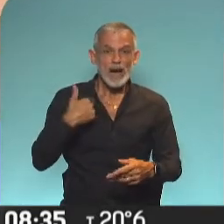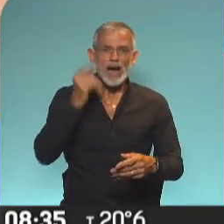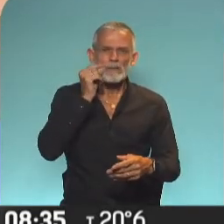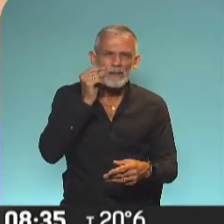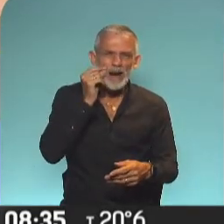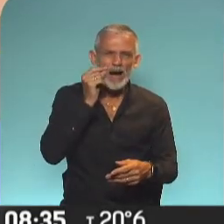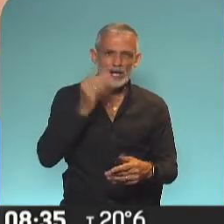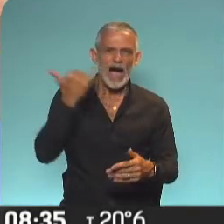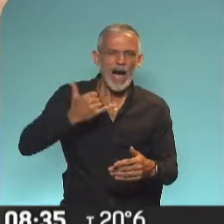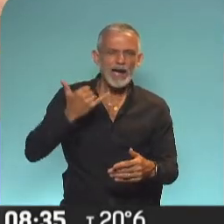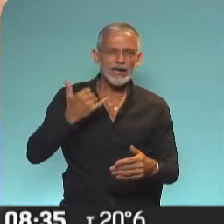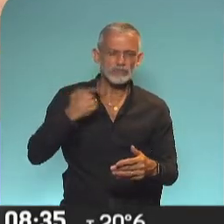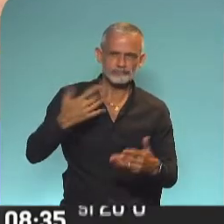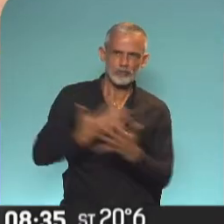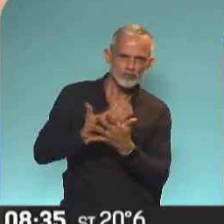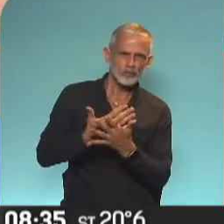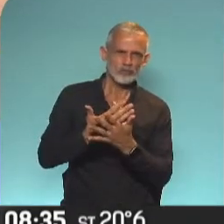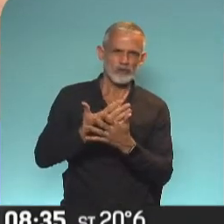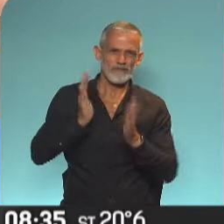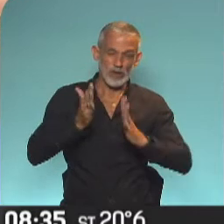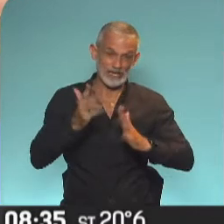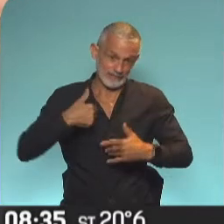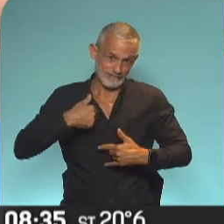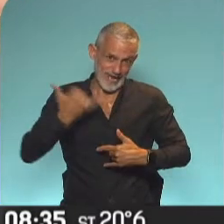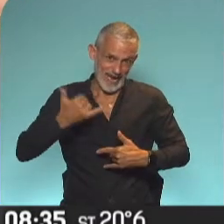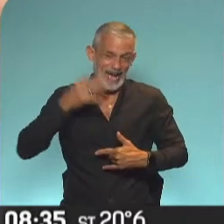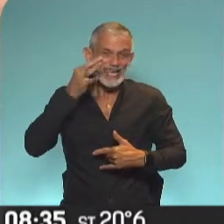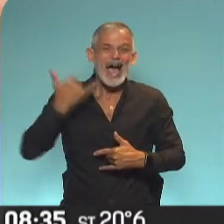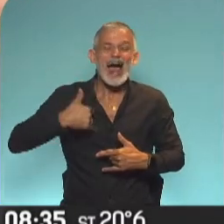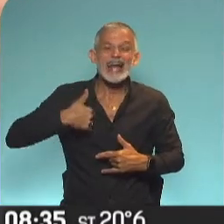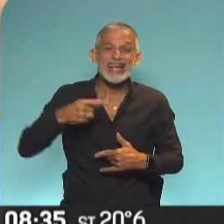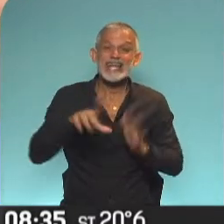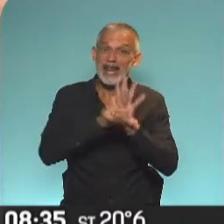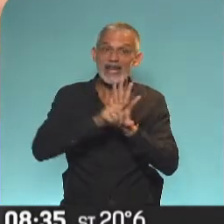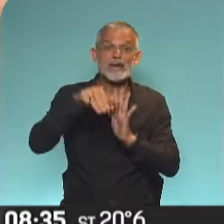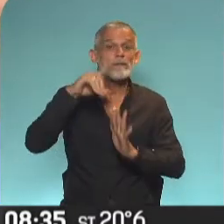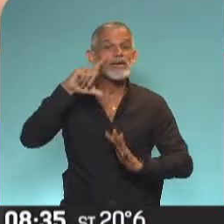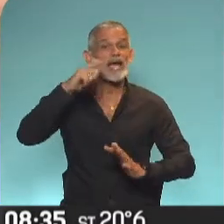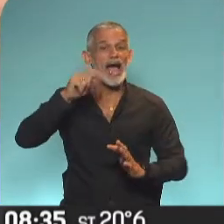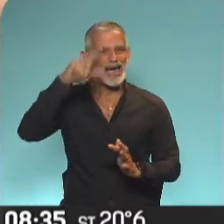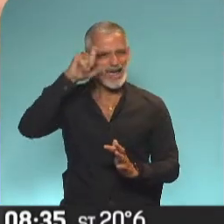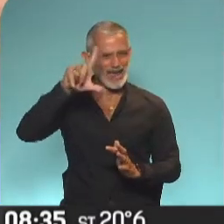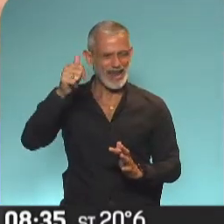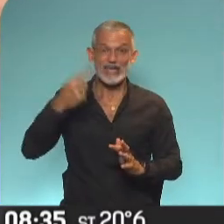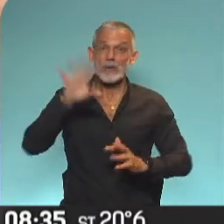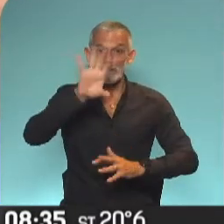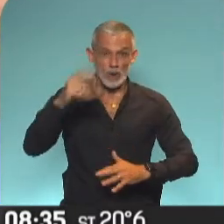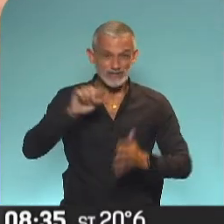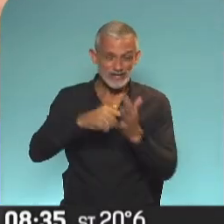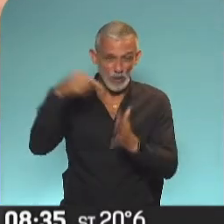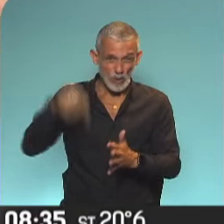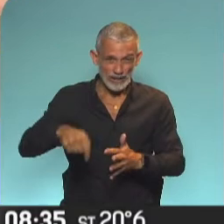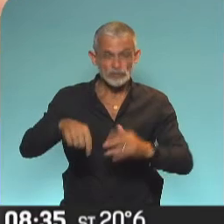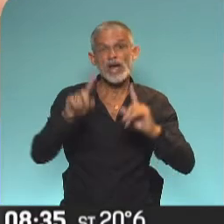quienes han sido víctimas. Bueno, de hecho, en nuestro caso tenemos en Argentina la Ley Micaela, y en nuestra provincia de Buenos